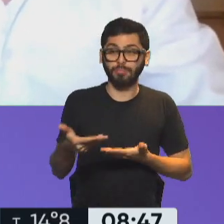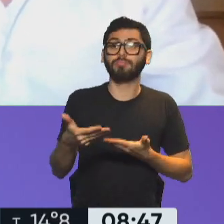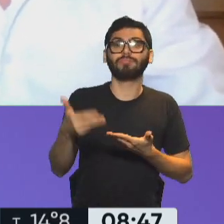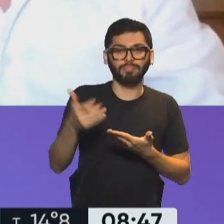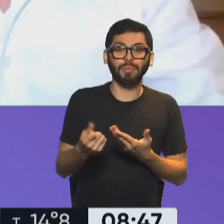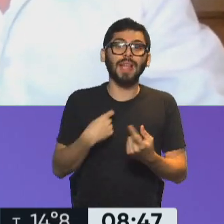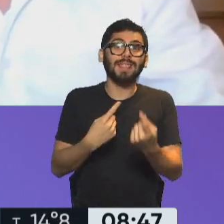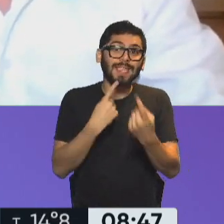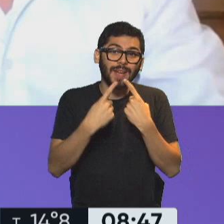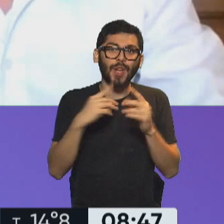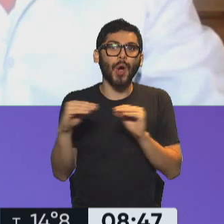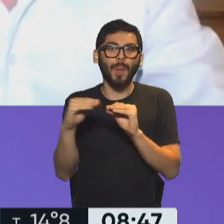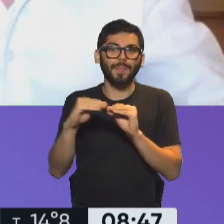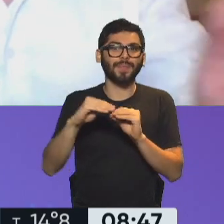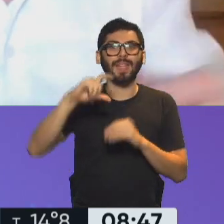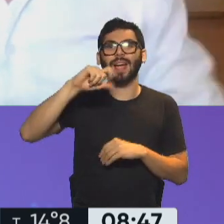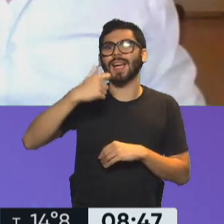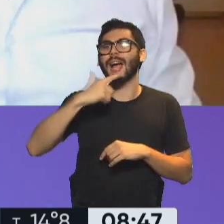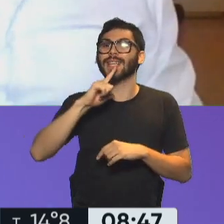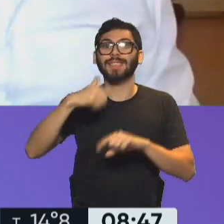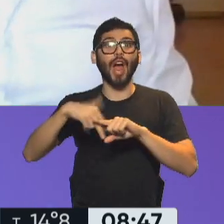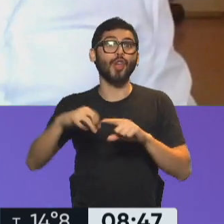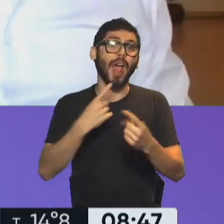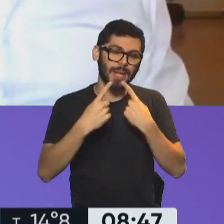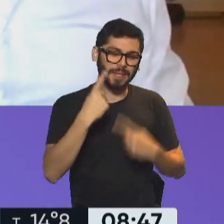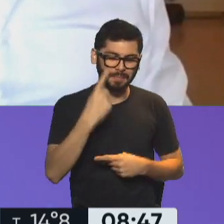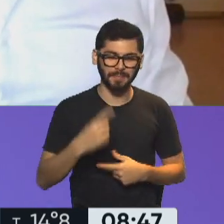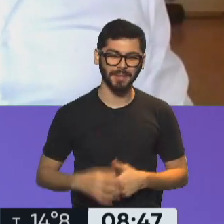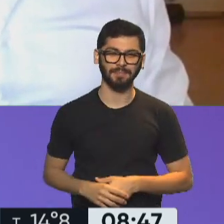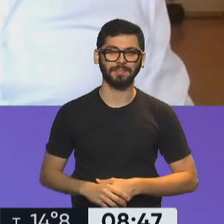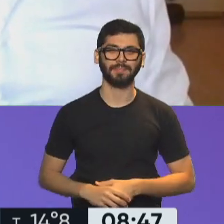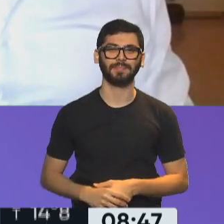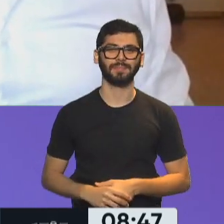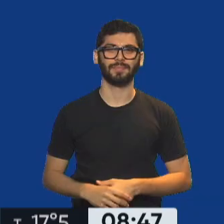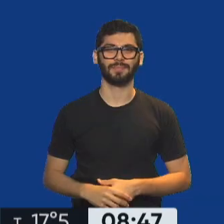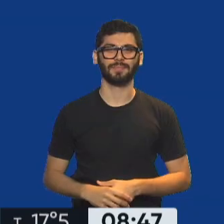entrevistándola nuestra querida compañera Gaby Castaño. Los invito a compartir esta nota. Dale.